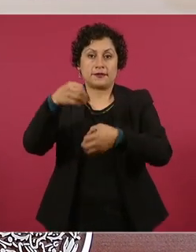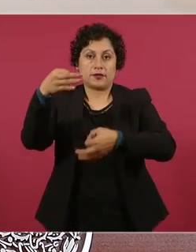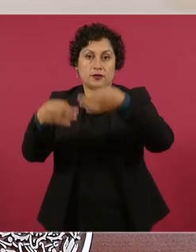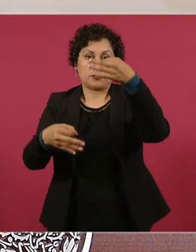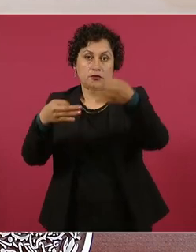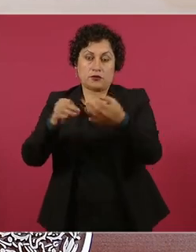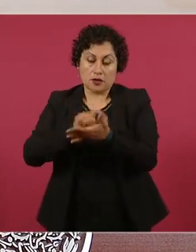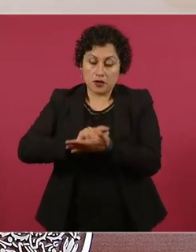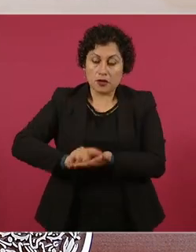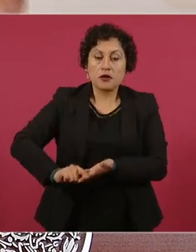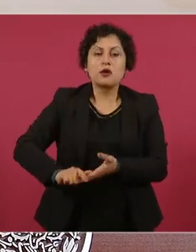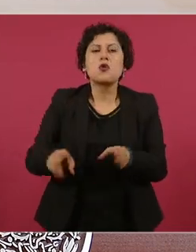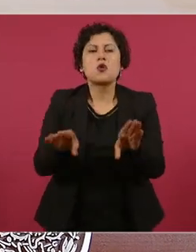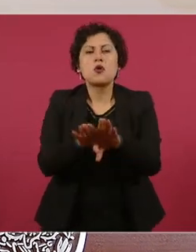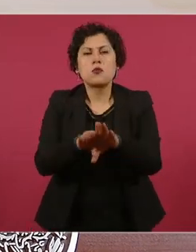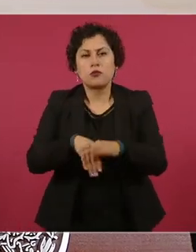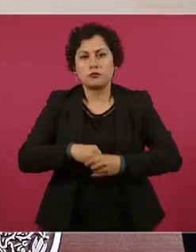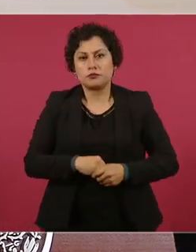A ver,